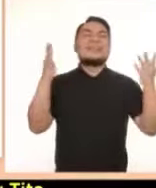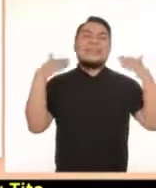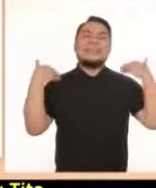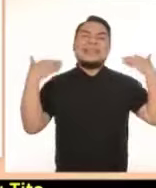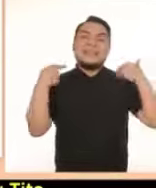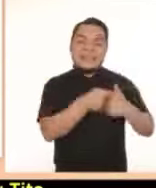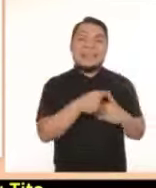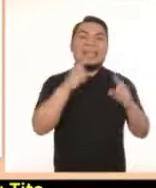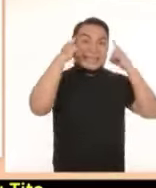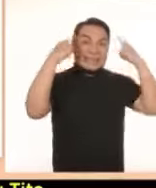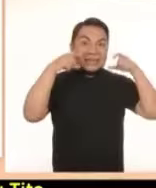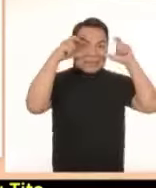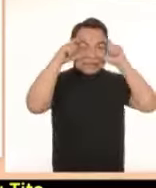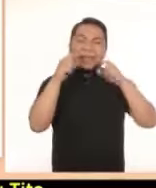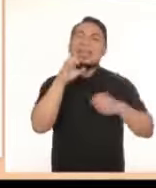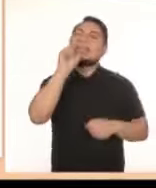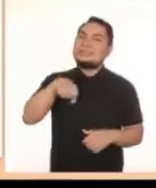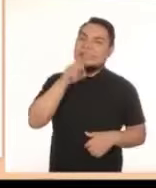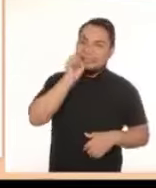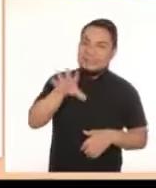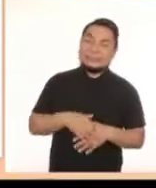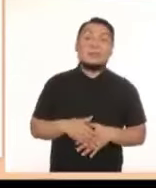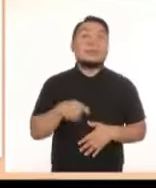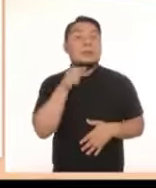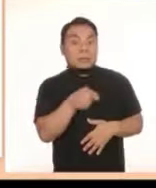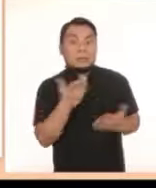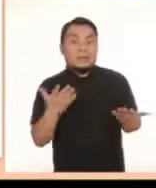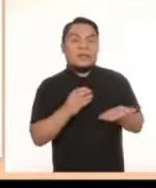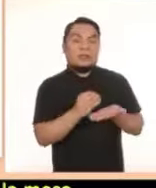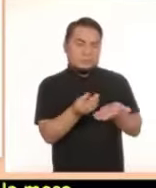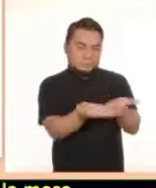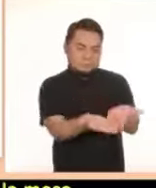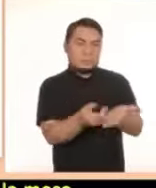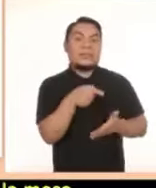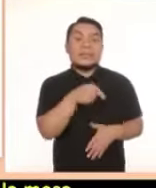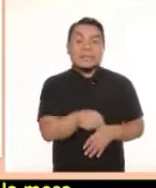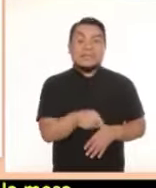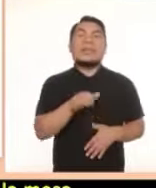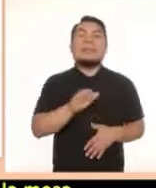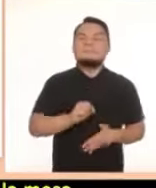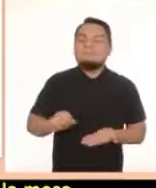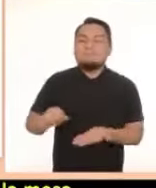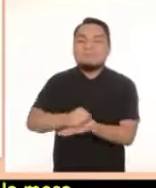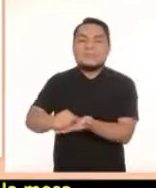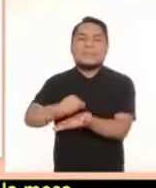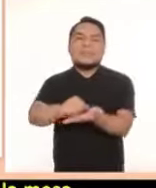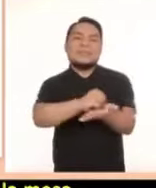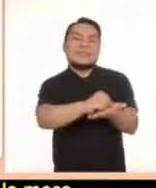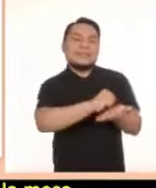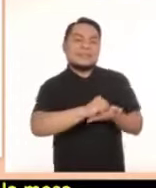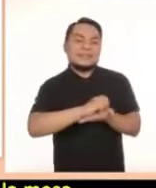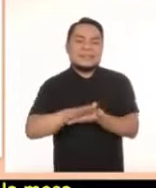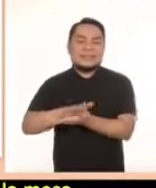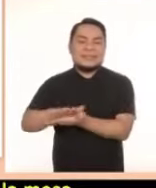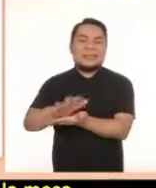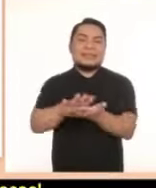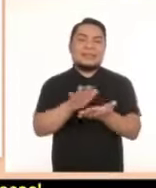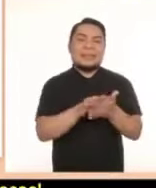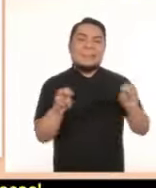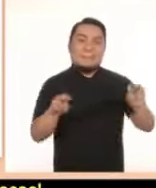Responden entusiasmados Tito y Tita. Raquel le da un trapo a Tito, quien hábilmente empieza a limpiar toda la